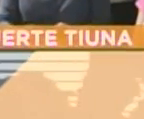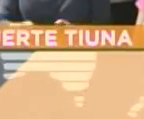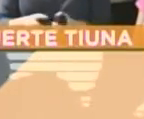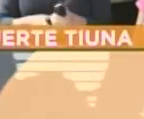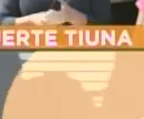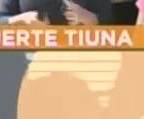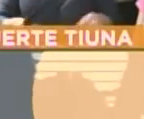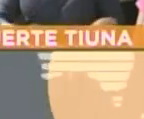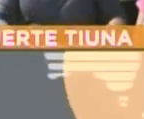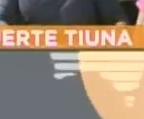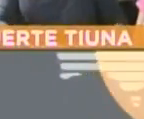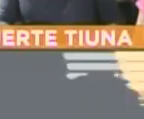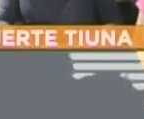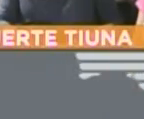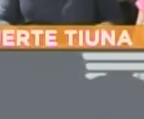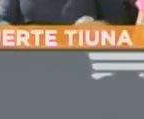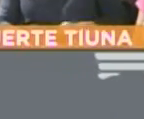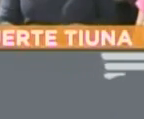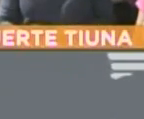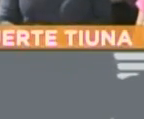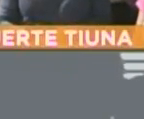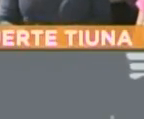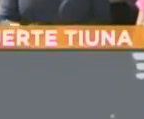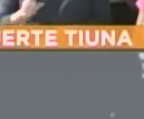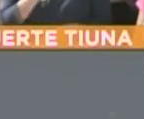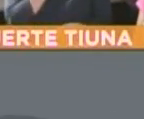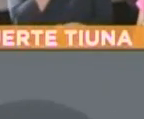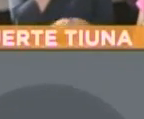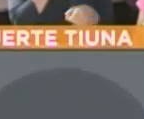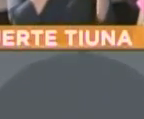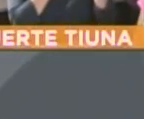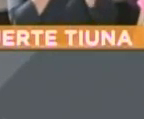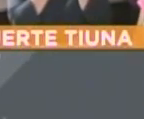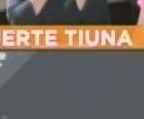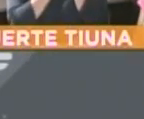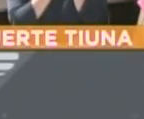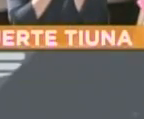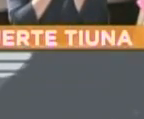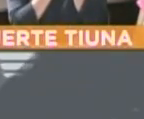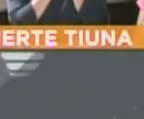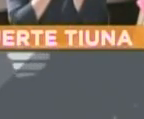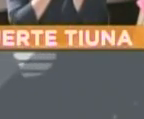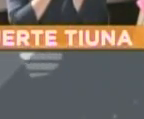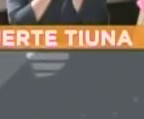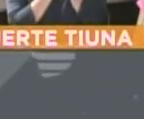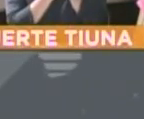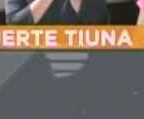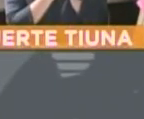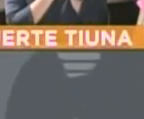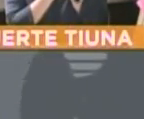Bueno, un gran aplauso para este ministro de Salud, Luis López,